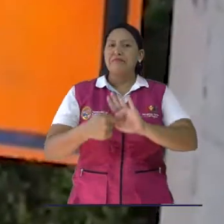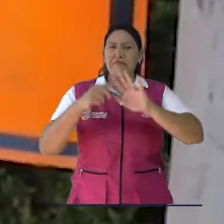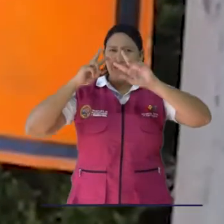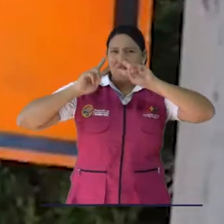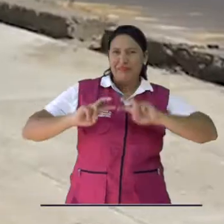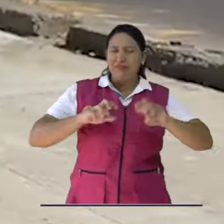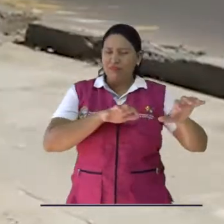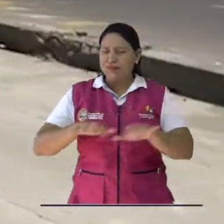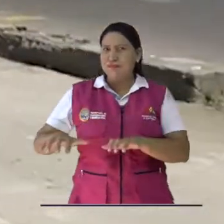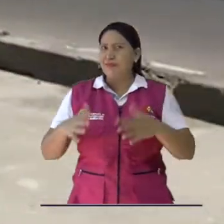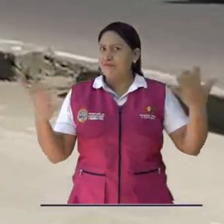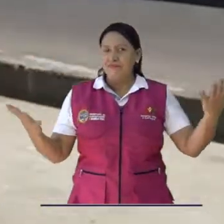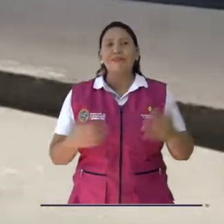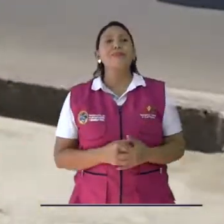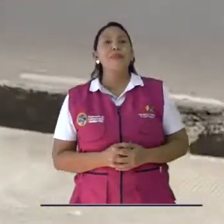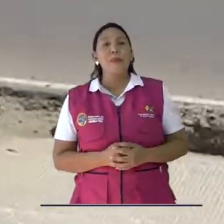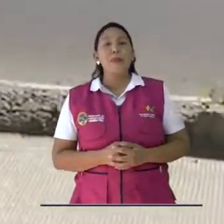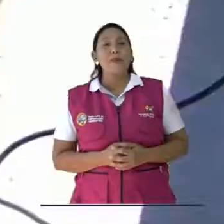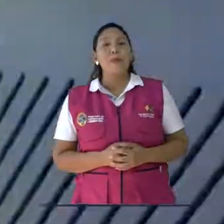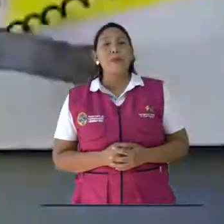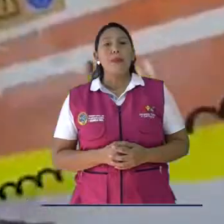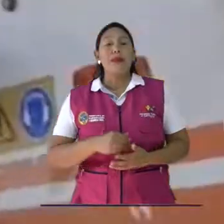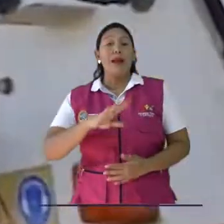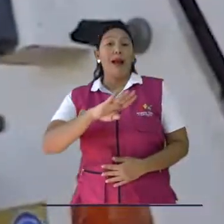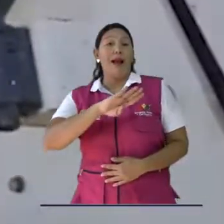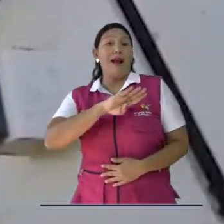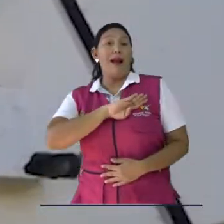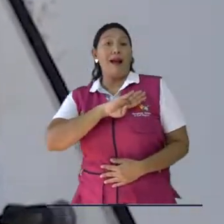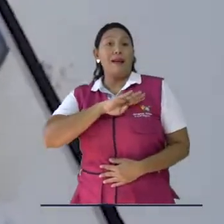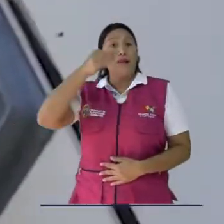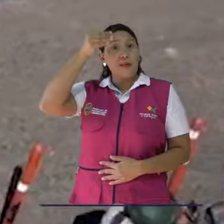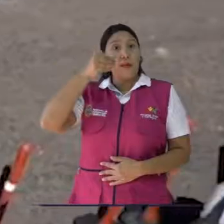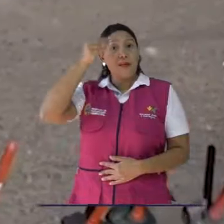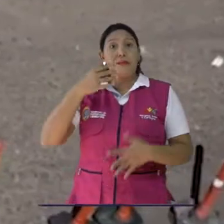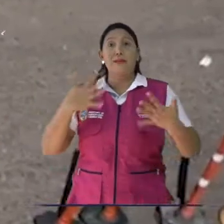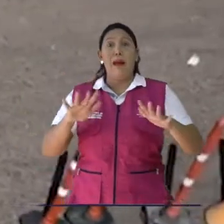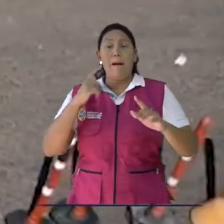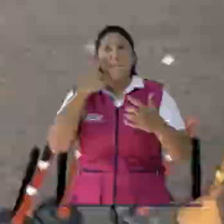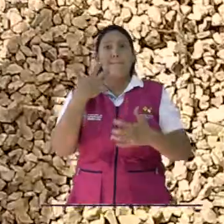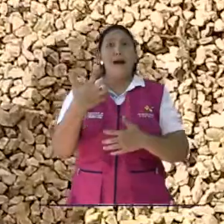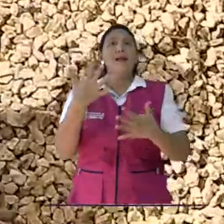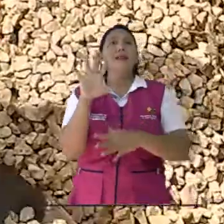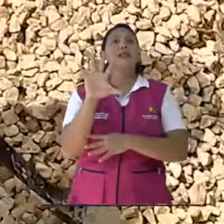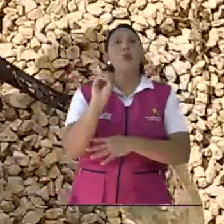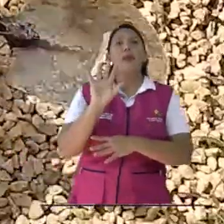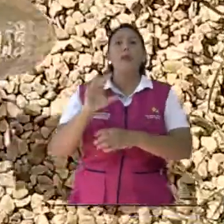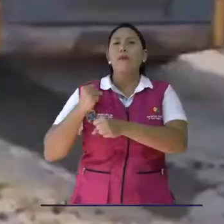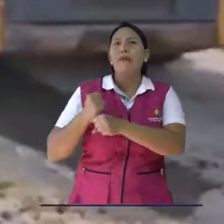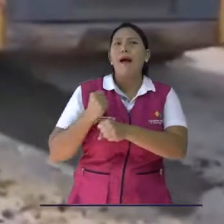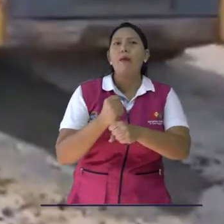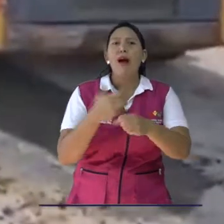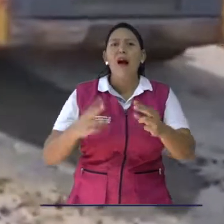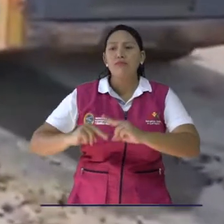de las principales acciones. Con nuestro alcalde William Dow, activamos más de 50 frentes de trabajo para mejorar la